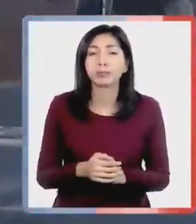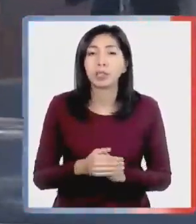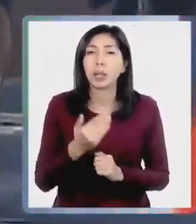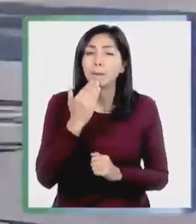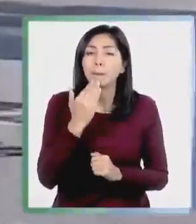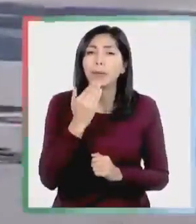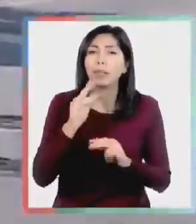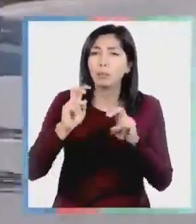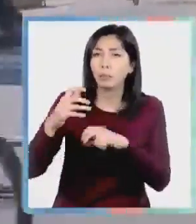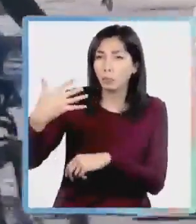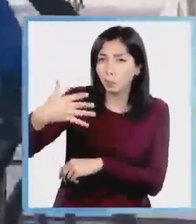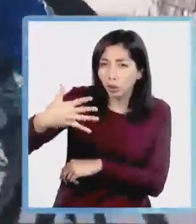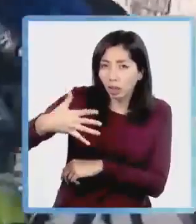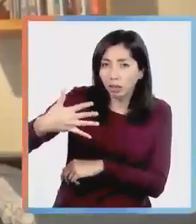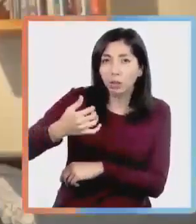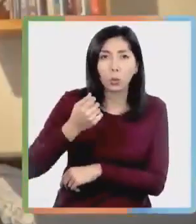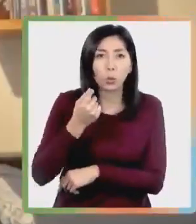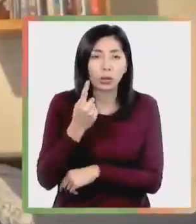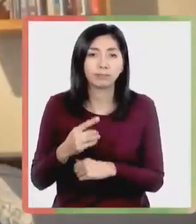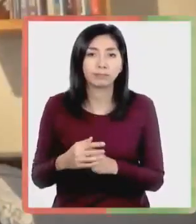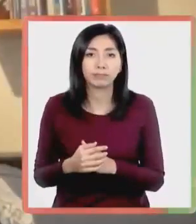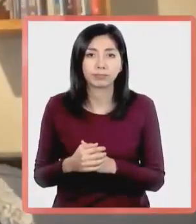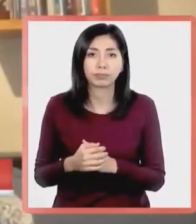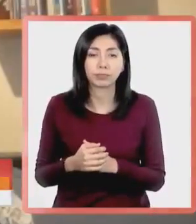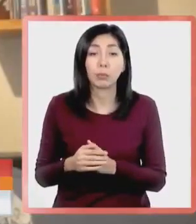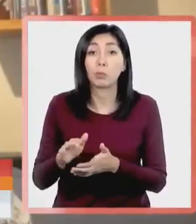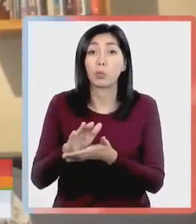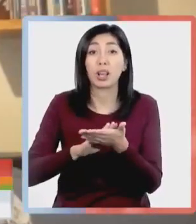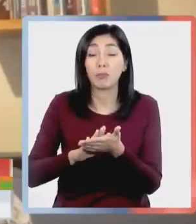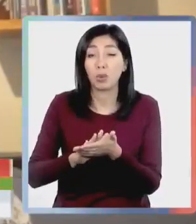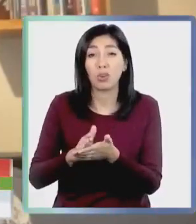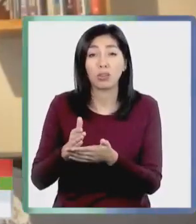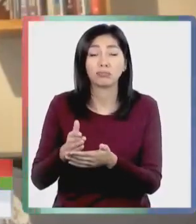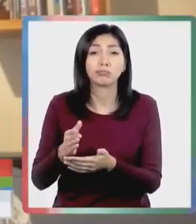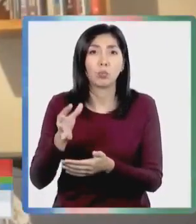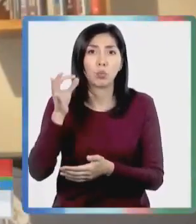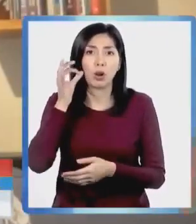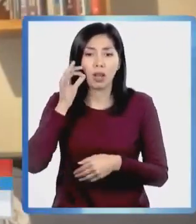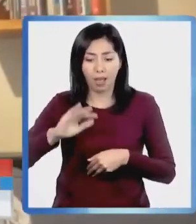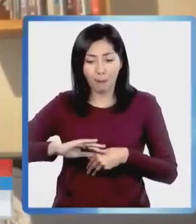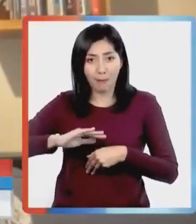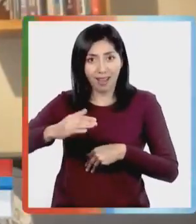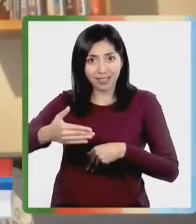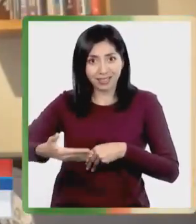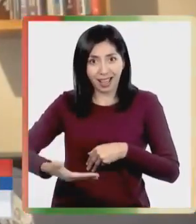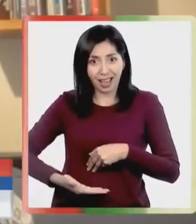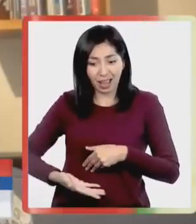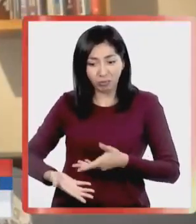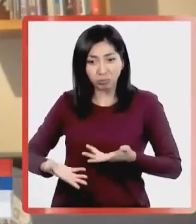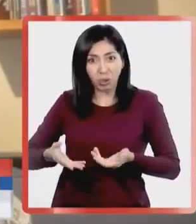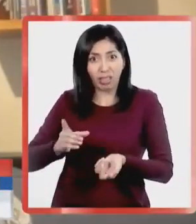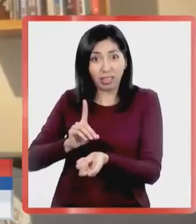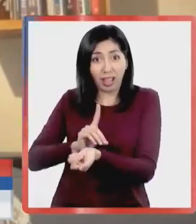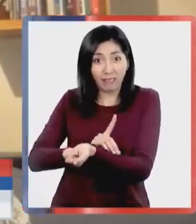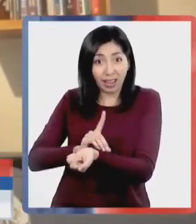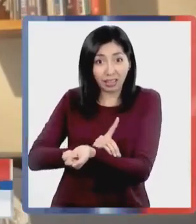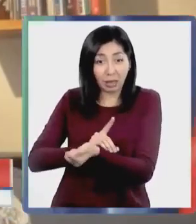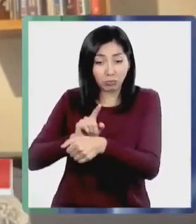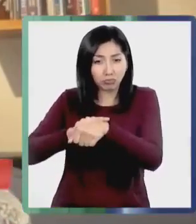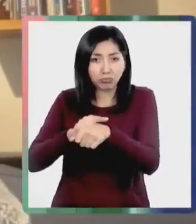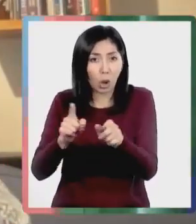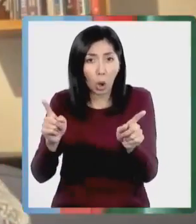como sumamente importante y como antecedente es el antecedente de haber tenido diabetes gestacional. ¿Ya? Una mujer que tuvo